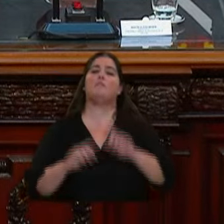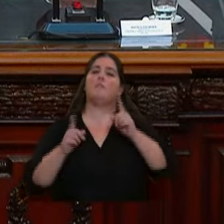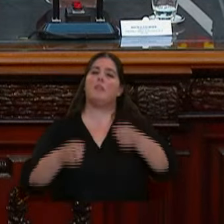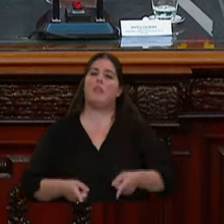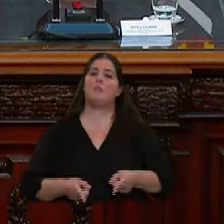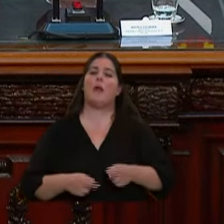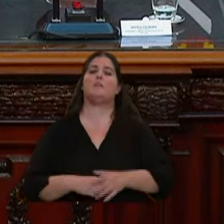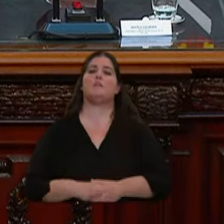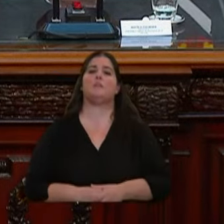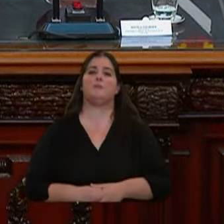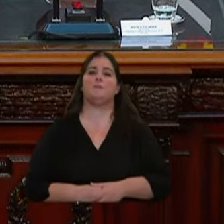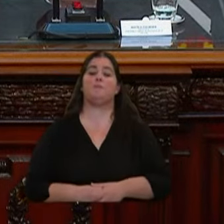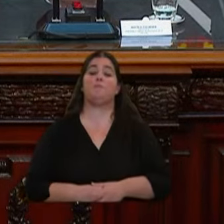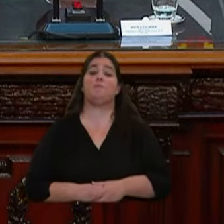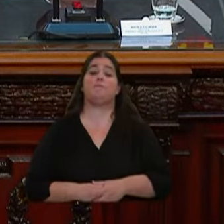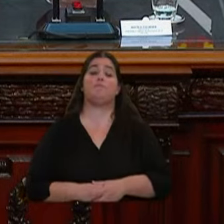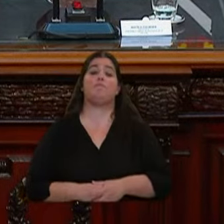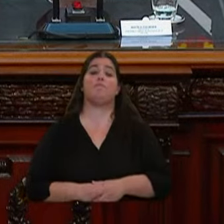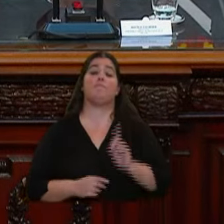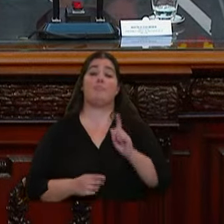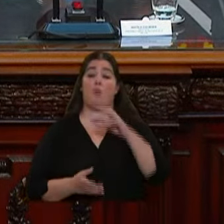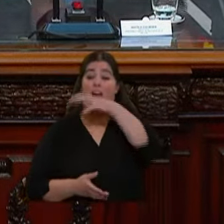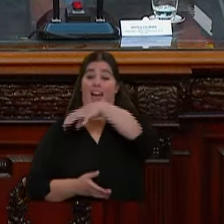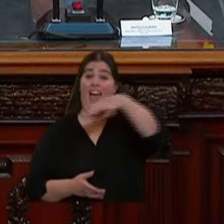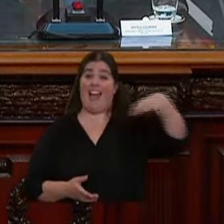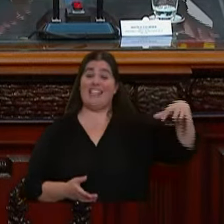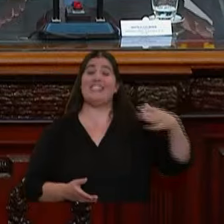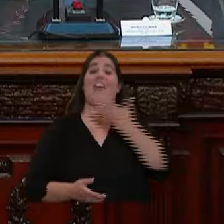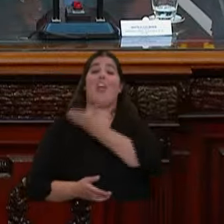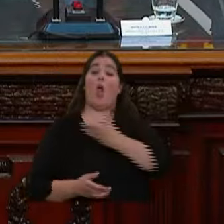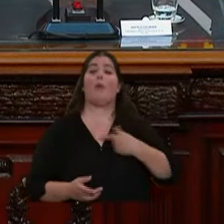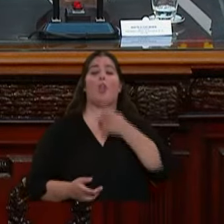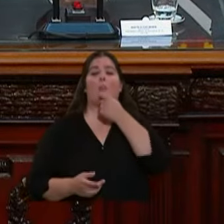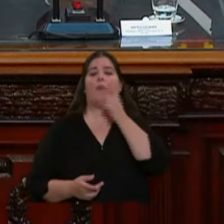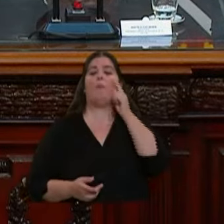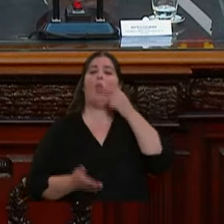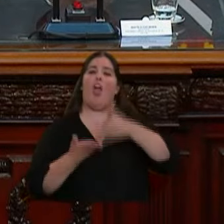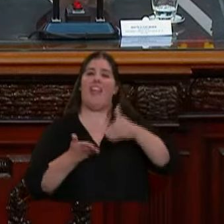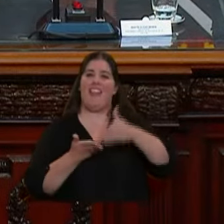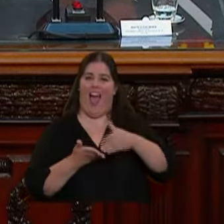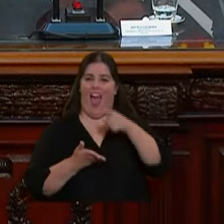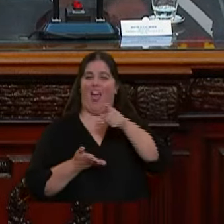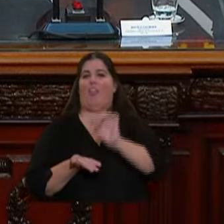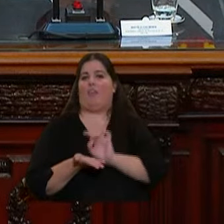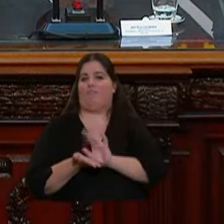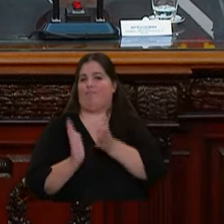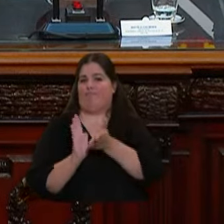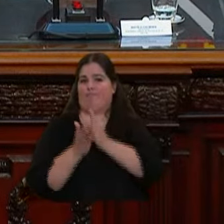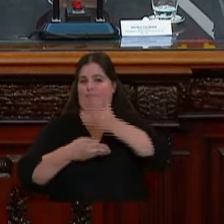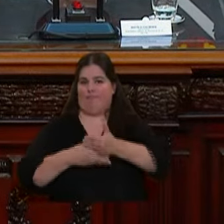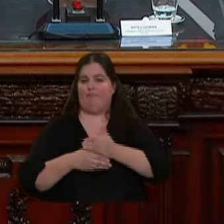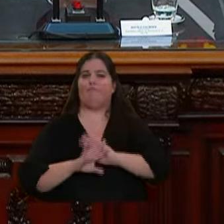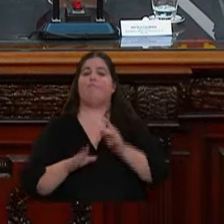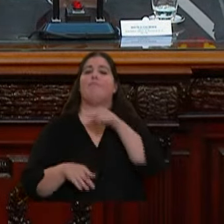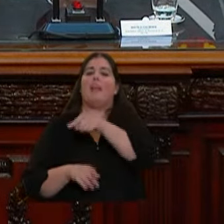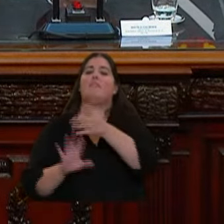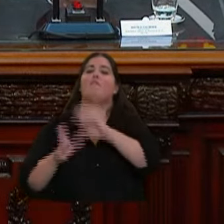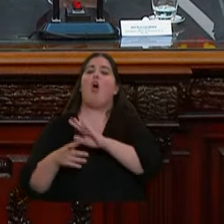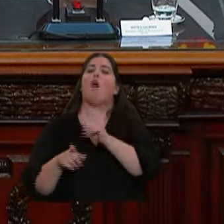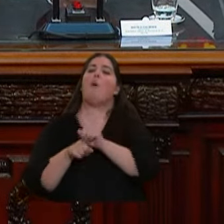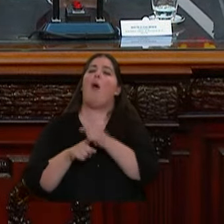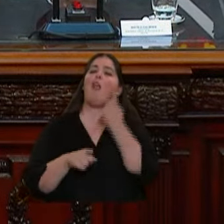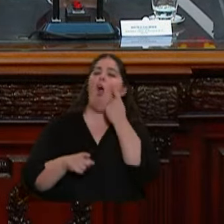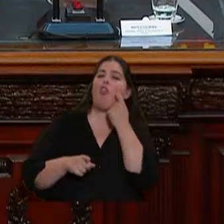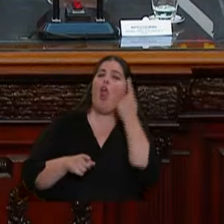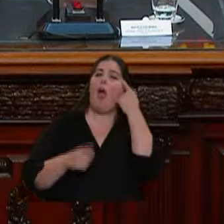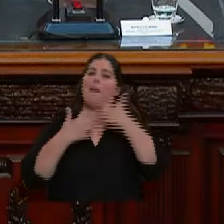Además, eliminamos agencias de gobierno como el INADI, que además de cumplir el rol de policía del pensamiento, contaba